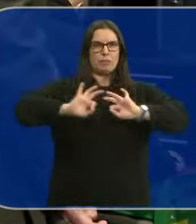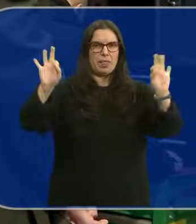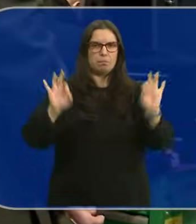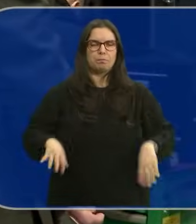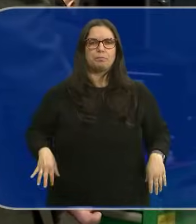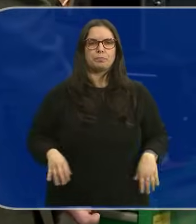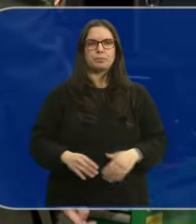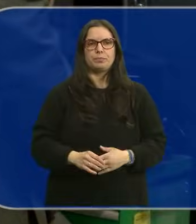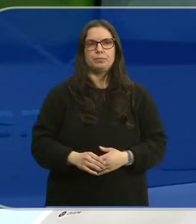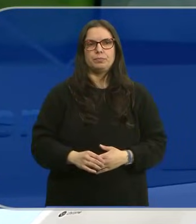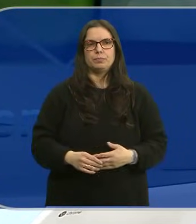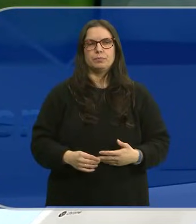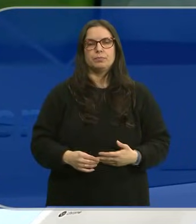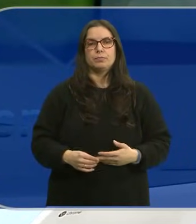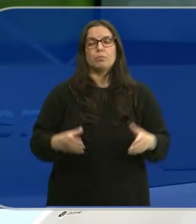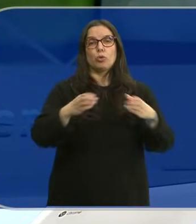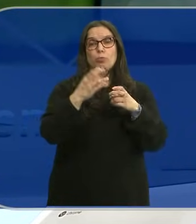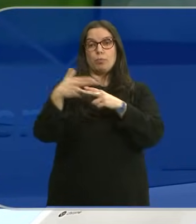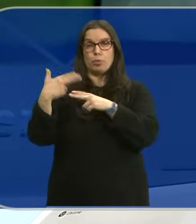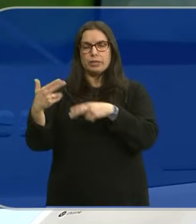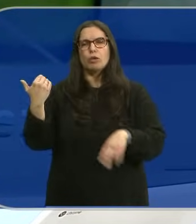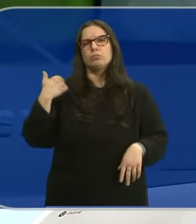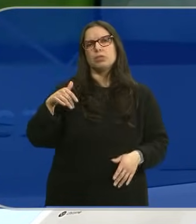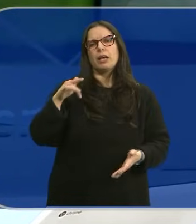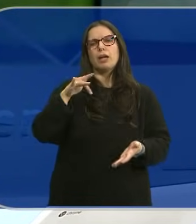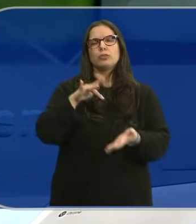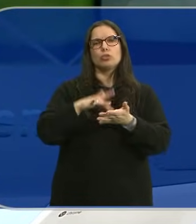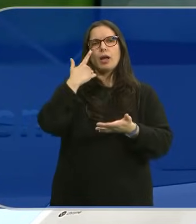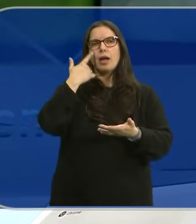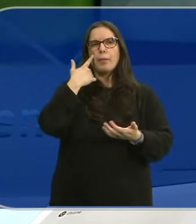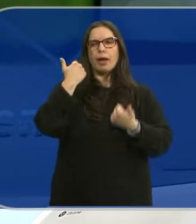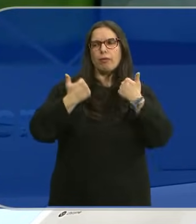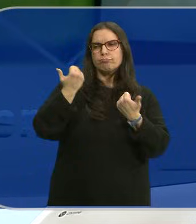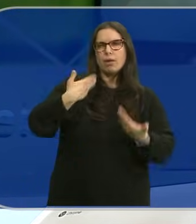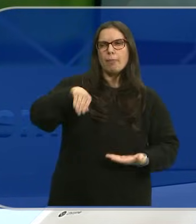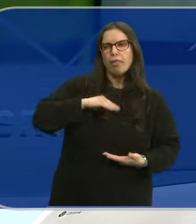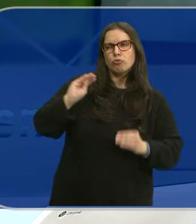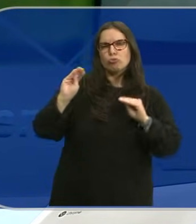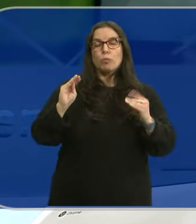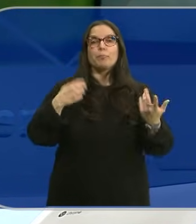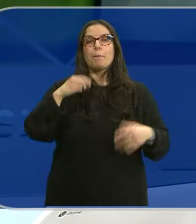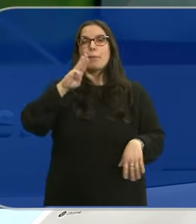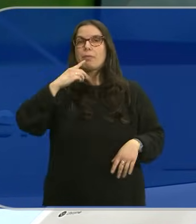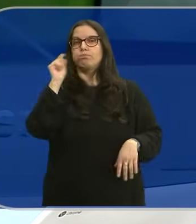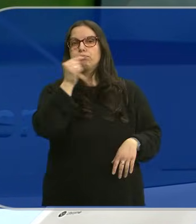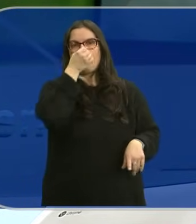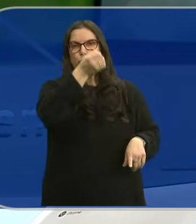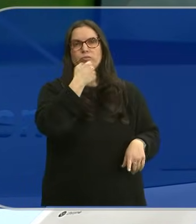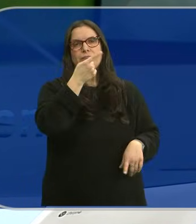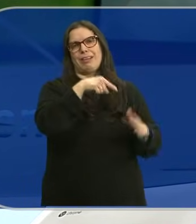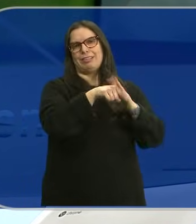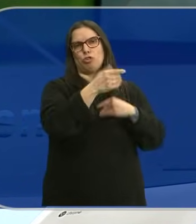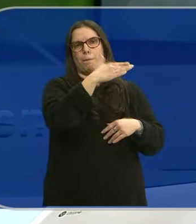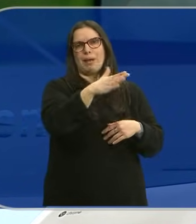especial. Los partidos ya confrontan sus capacidades con las de los demás. El PP culpa al PSOE de mala